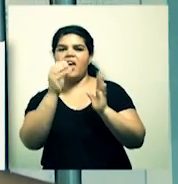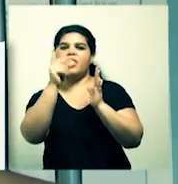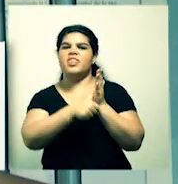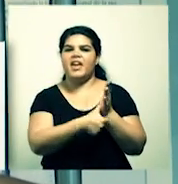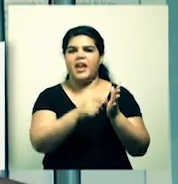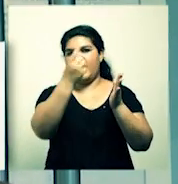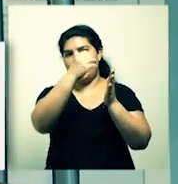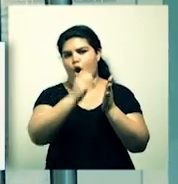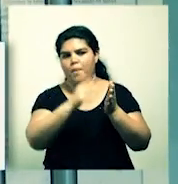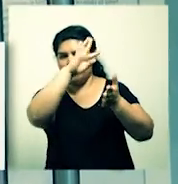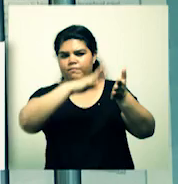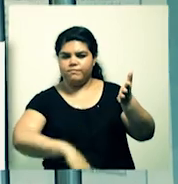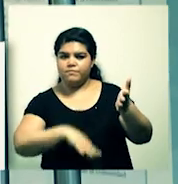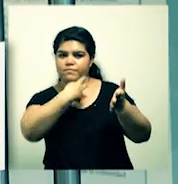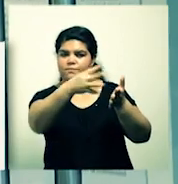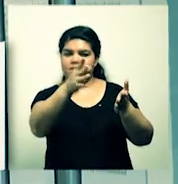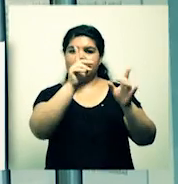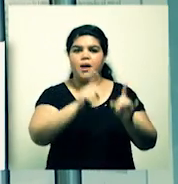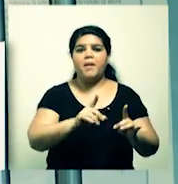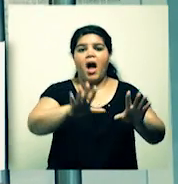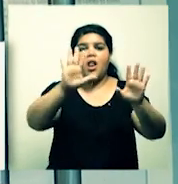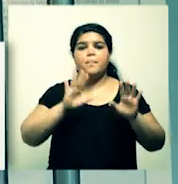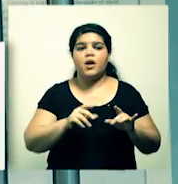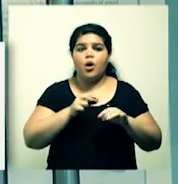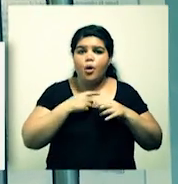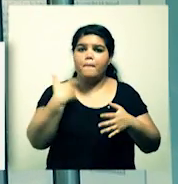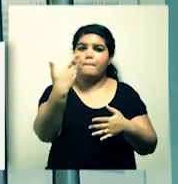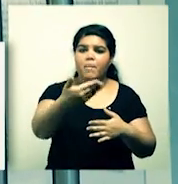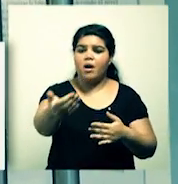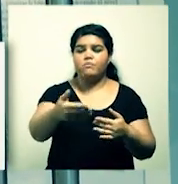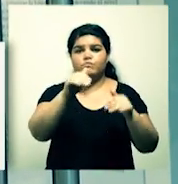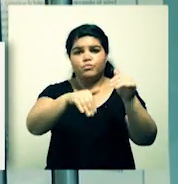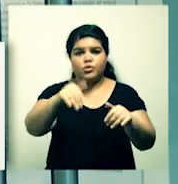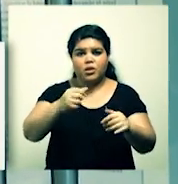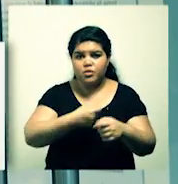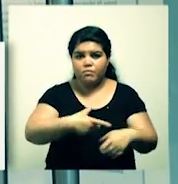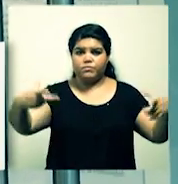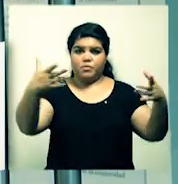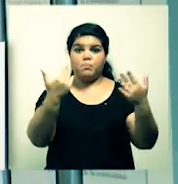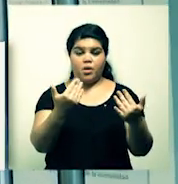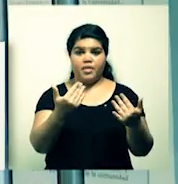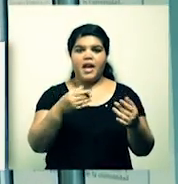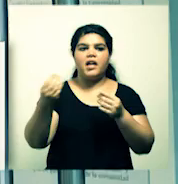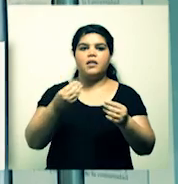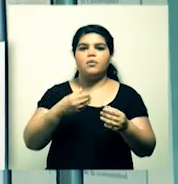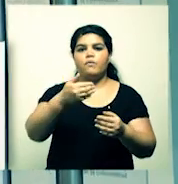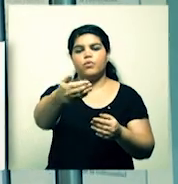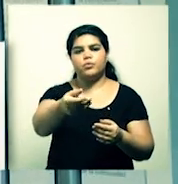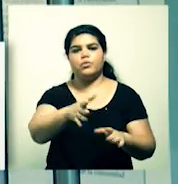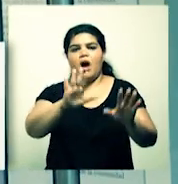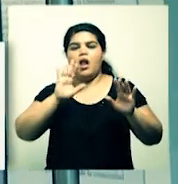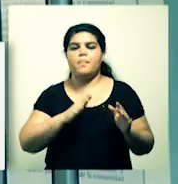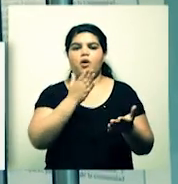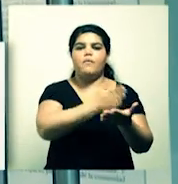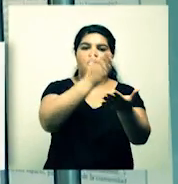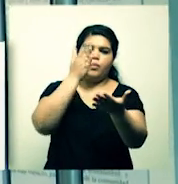electrónico, agregarle una capa que permita personalizarlo y ampliarlo a más tipos de elecciones, y a partir de eso poder llevarlo a más instancias